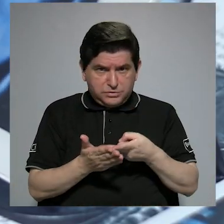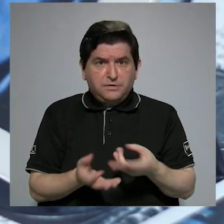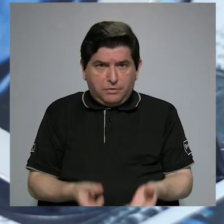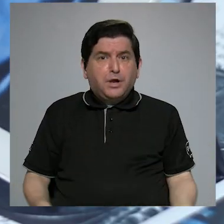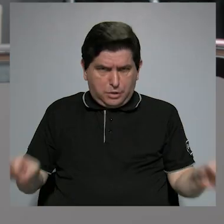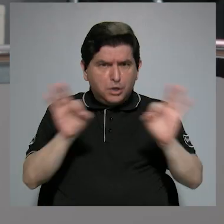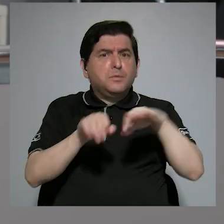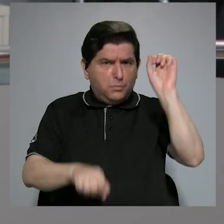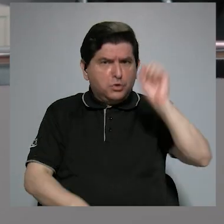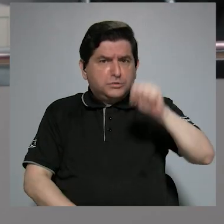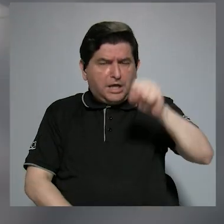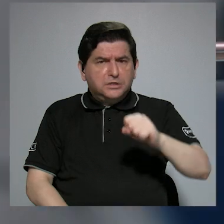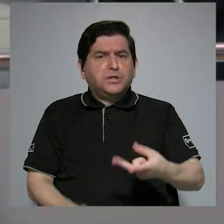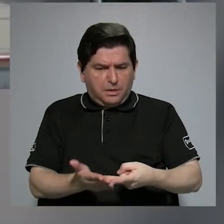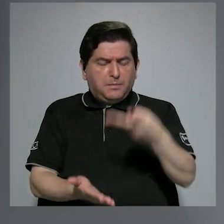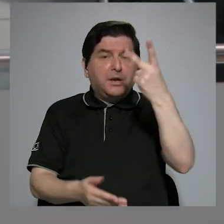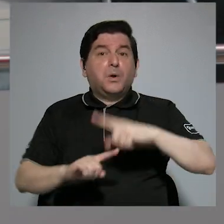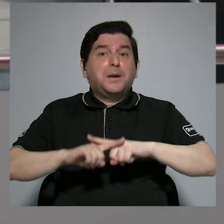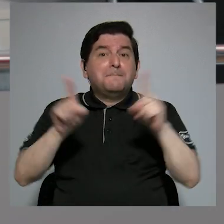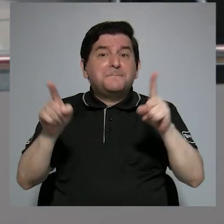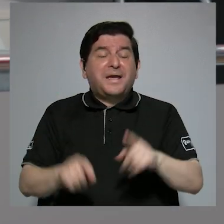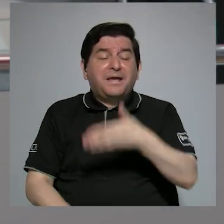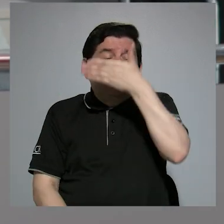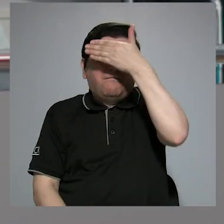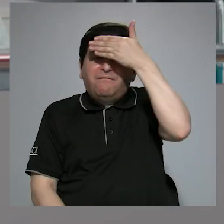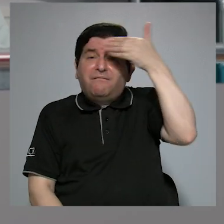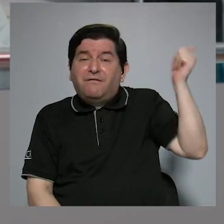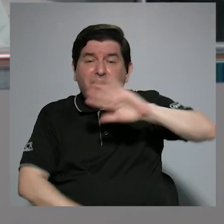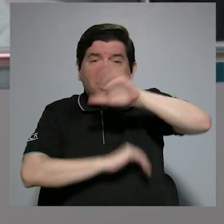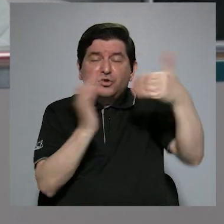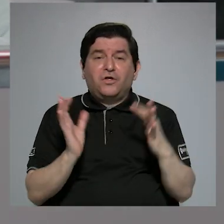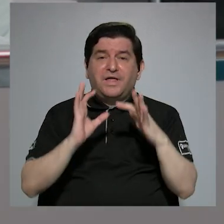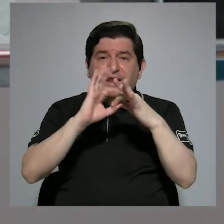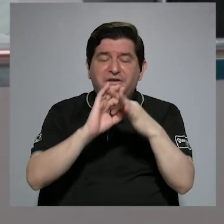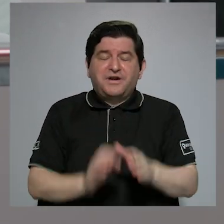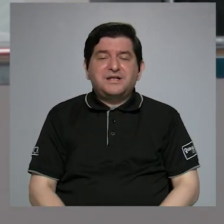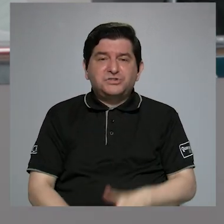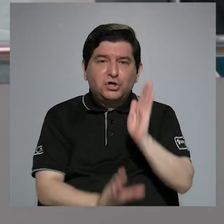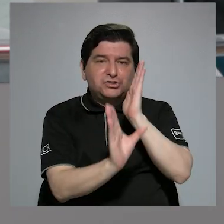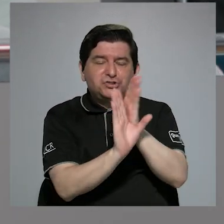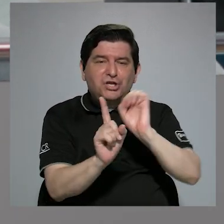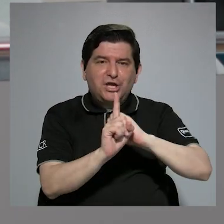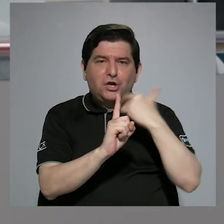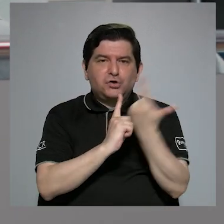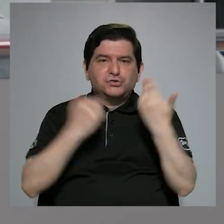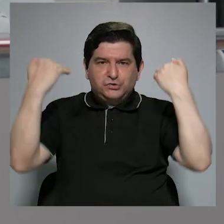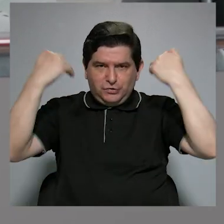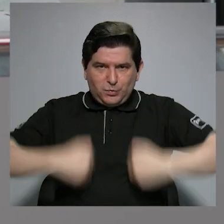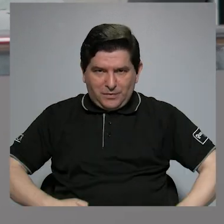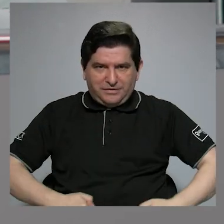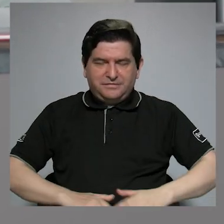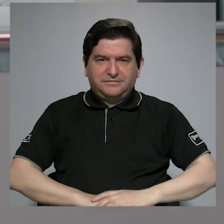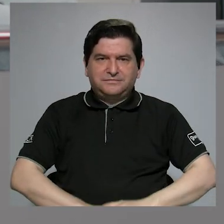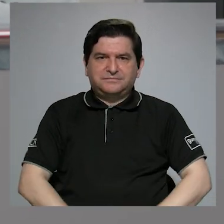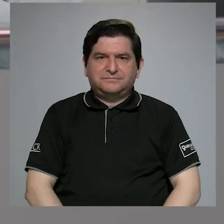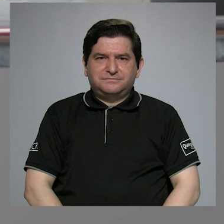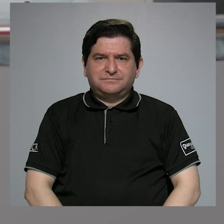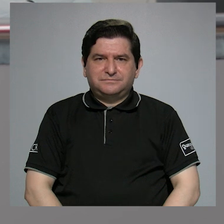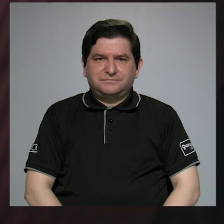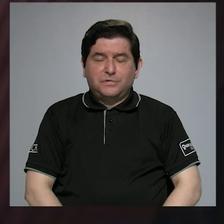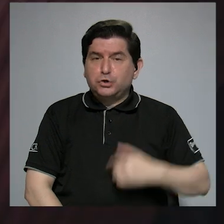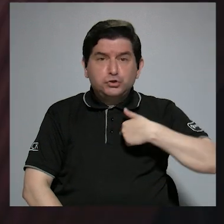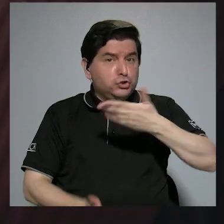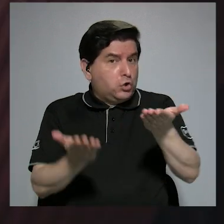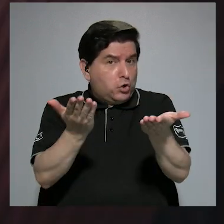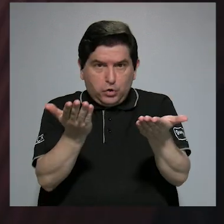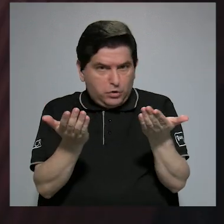que claramente son valiosos, pero dejamos de lado toda la relación psicosocial del ser humano. No quiero,